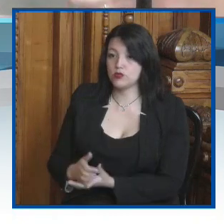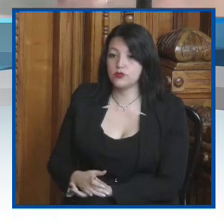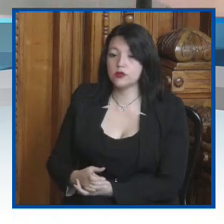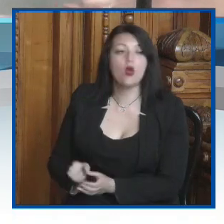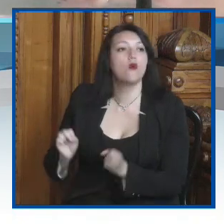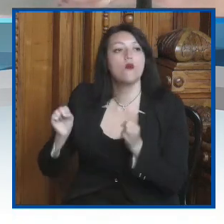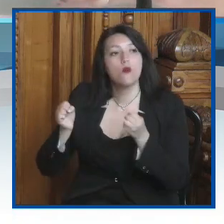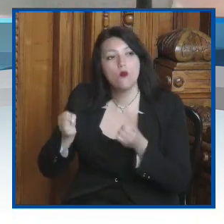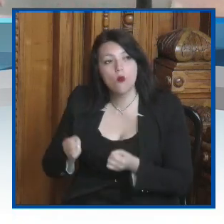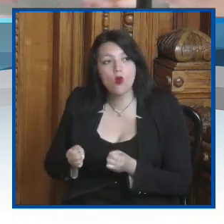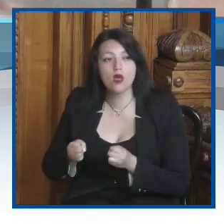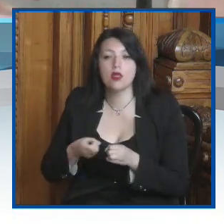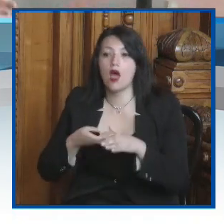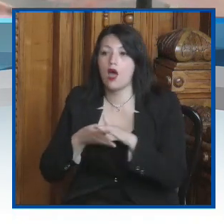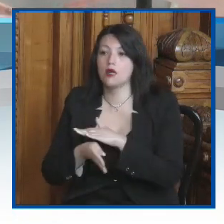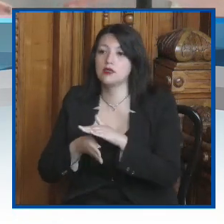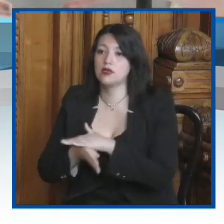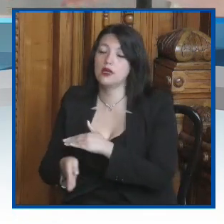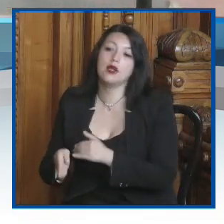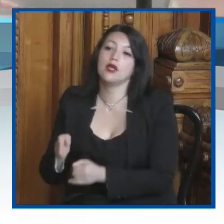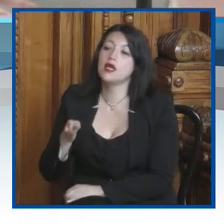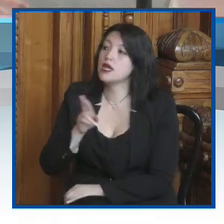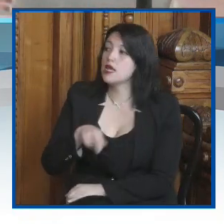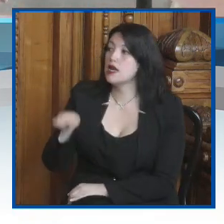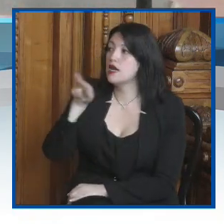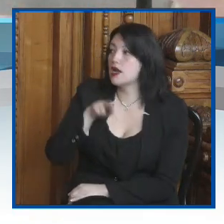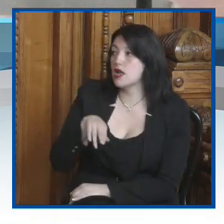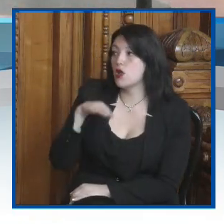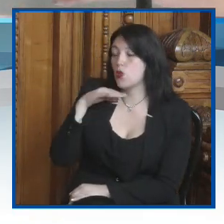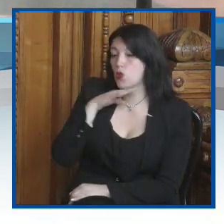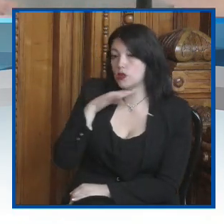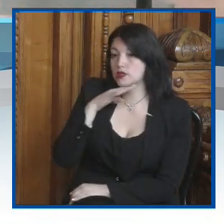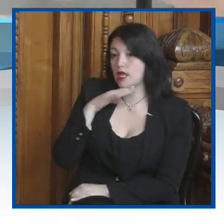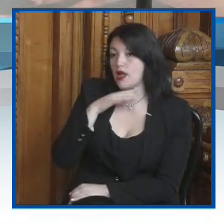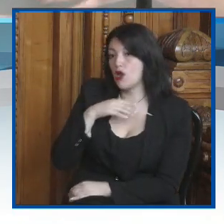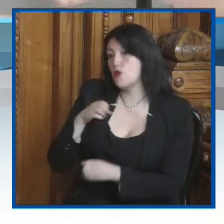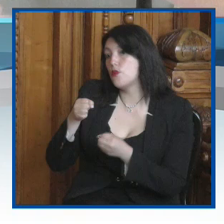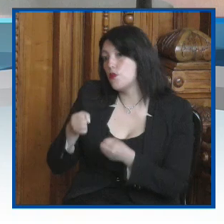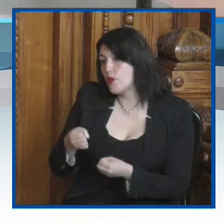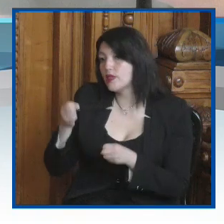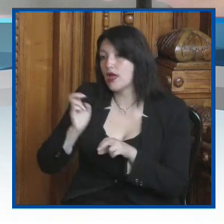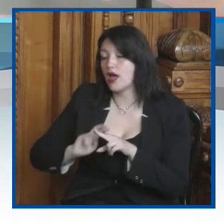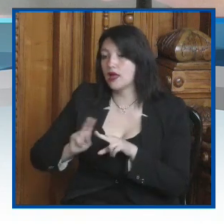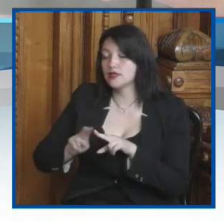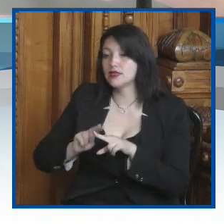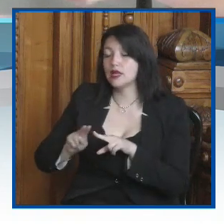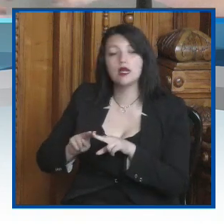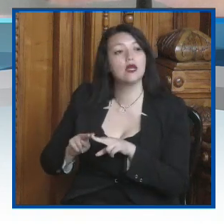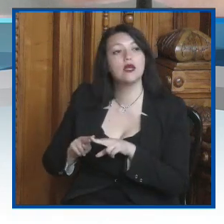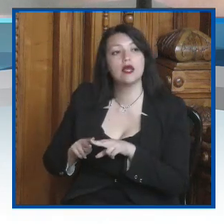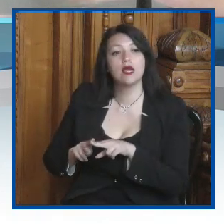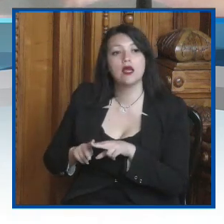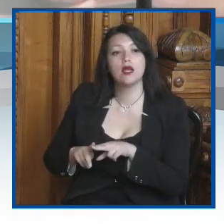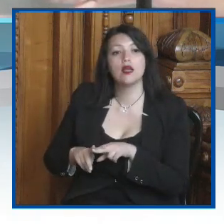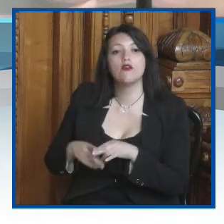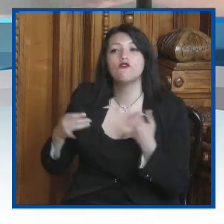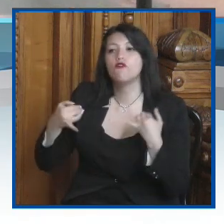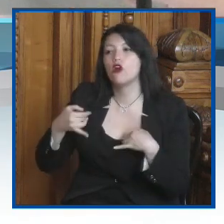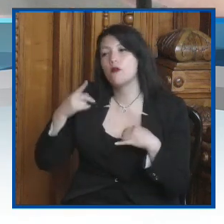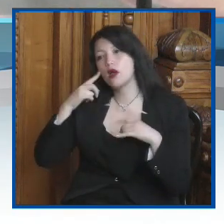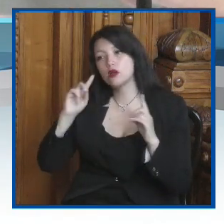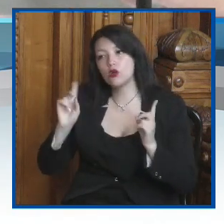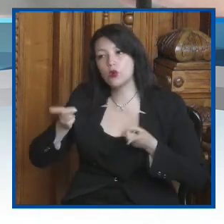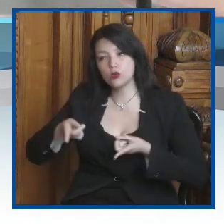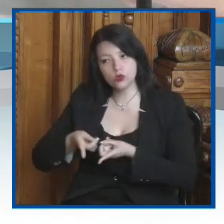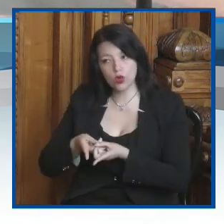puede acceder a ese dato y puede reutilizarlo. Puede hacer y sacar sus propias estadísticas, conclusiones